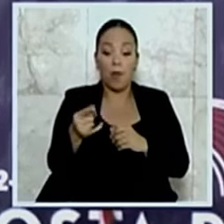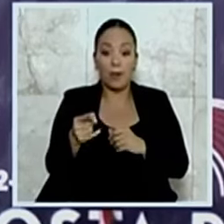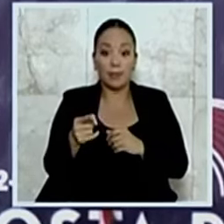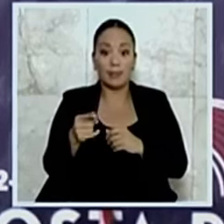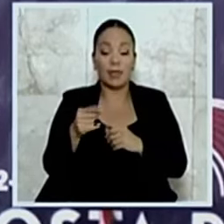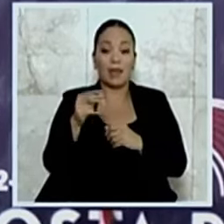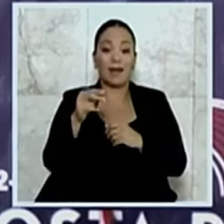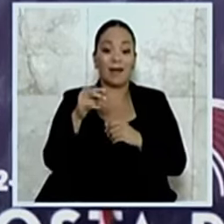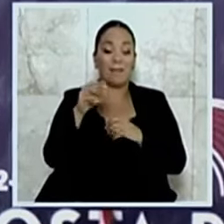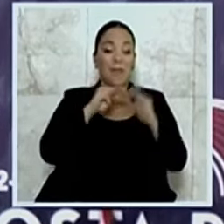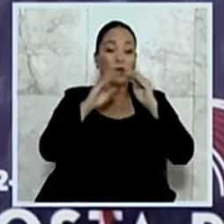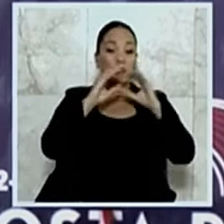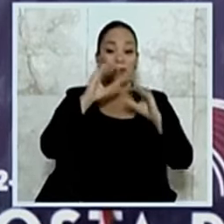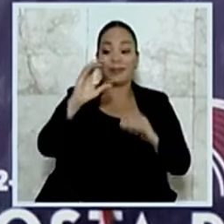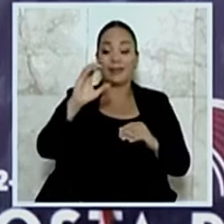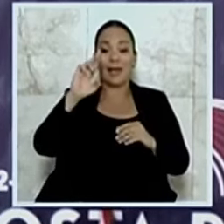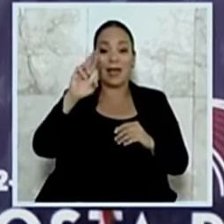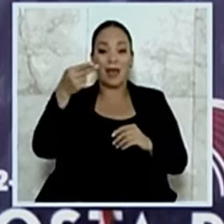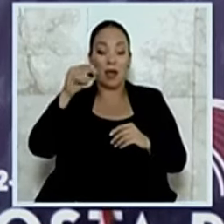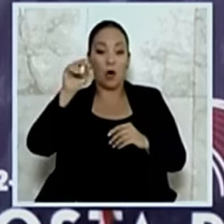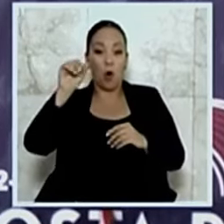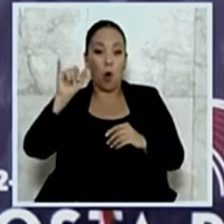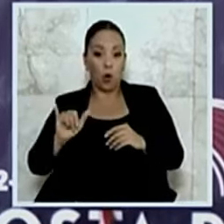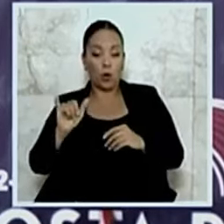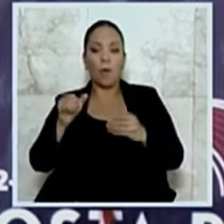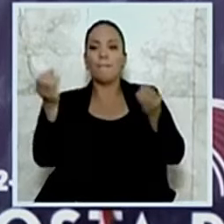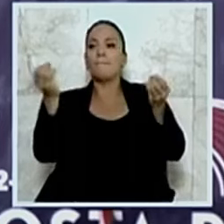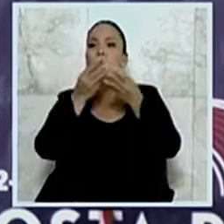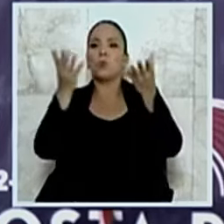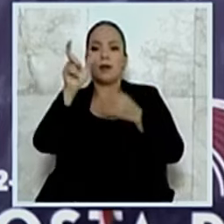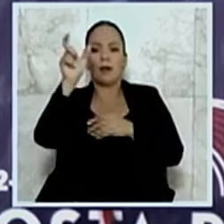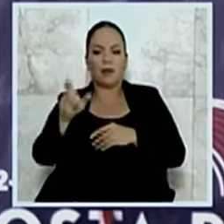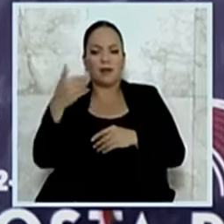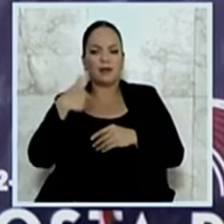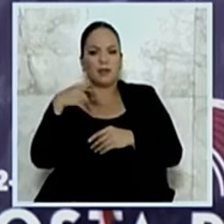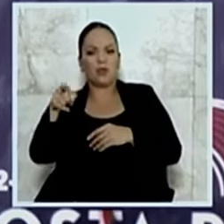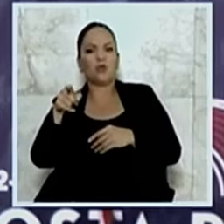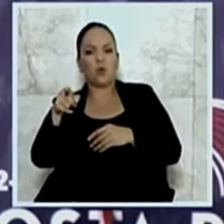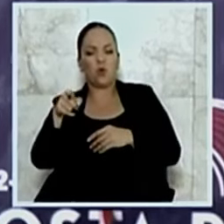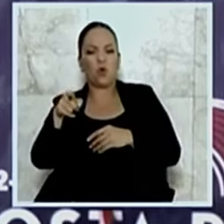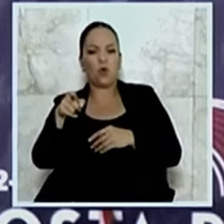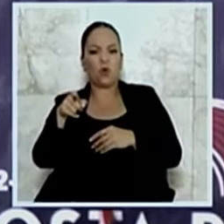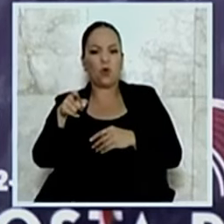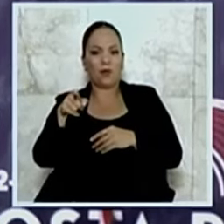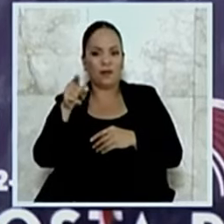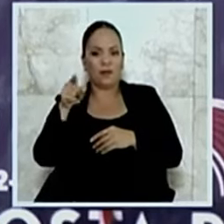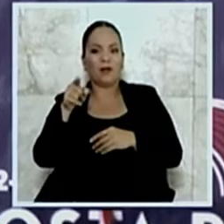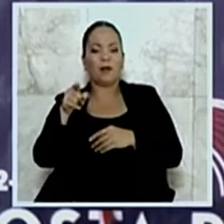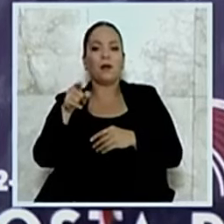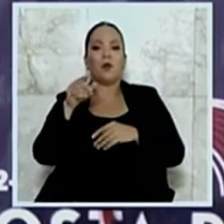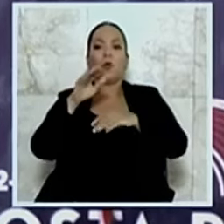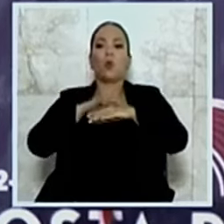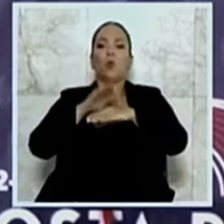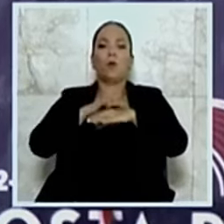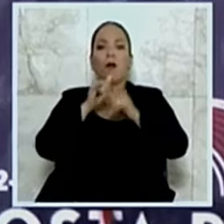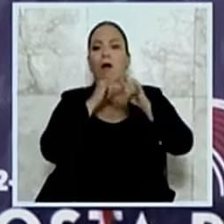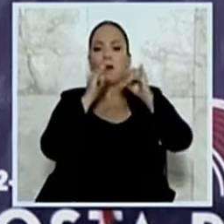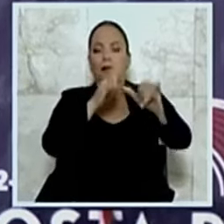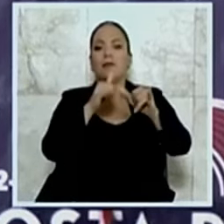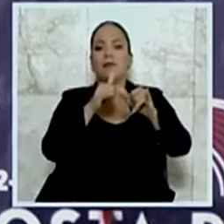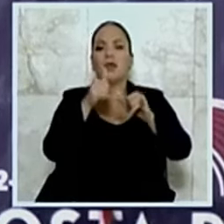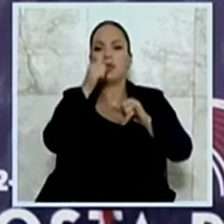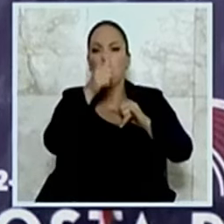embajadores. Dentro de ellos venía el señor Antonio Lehmann. El jueves, al día siguiente, CR Hoy publica que el señor